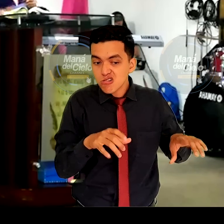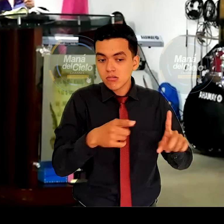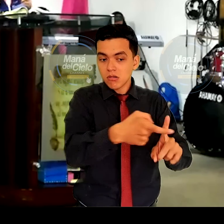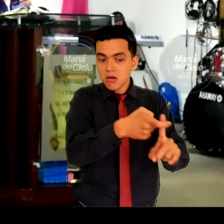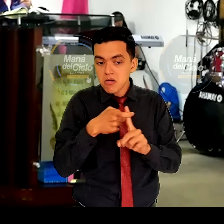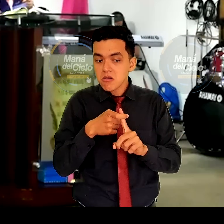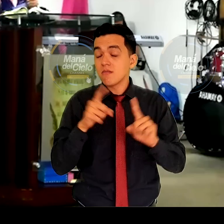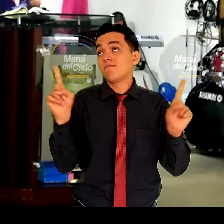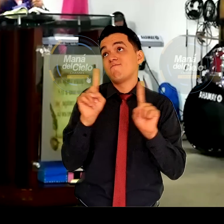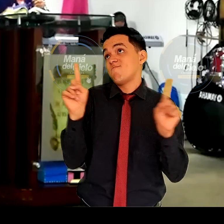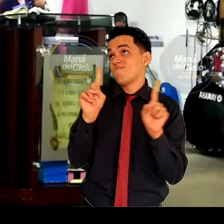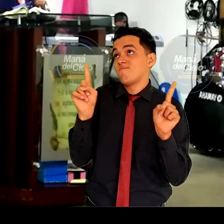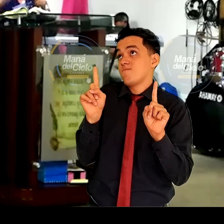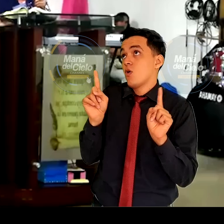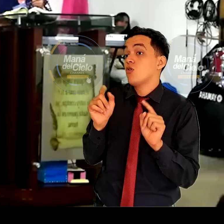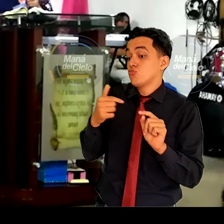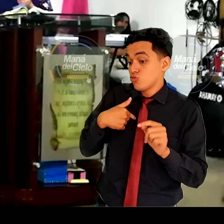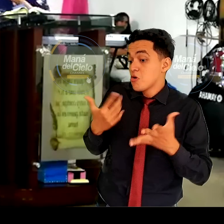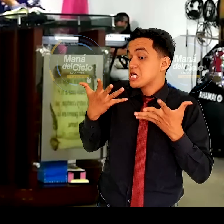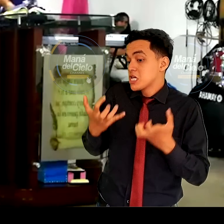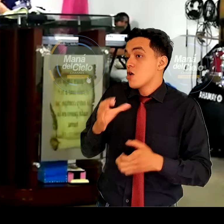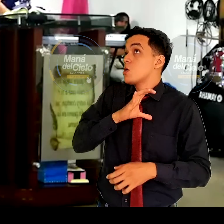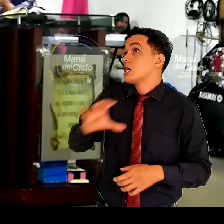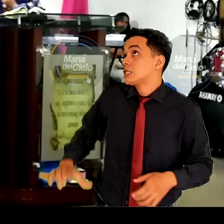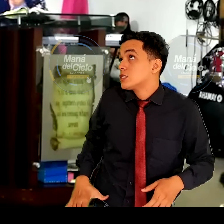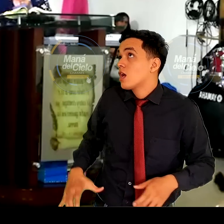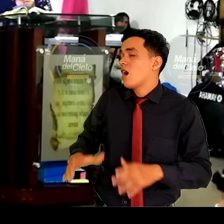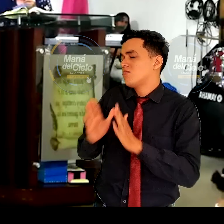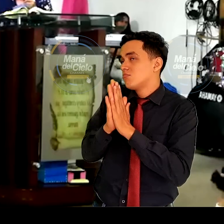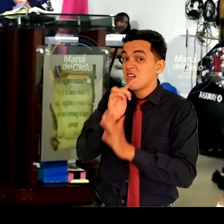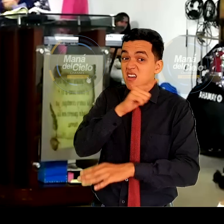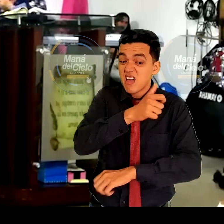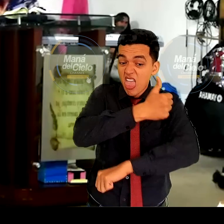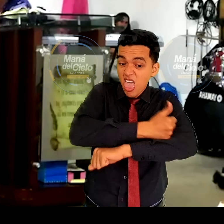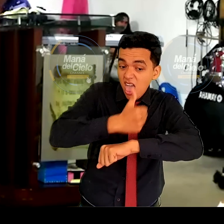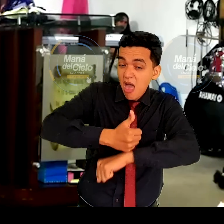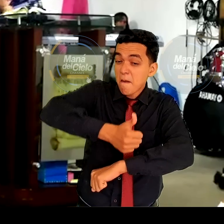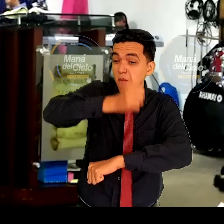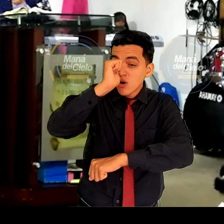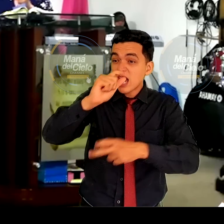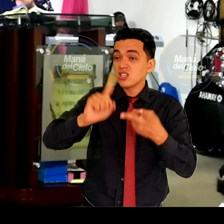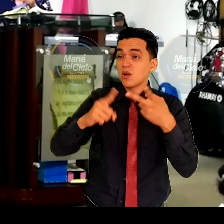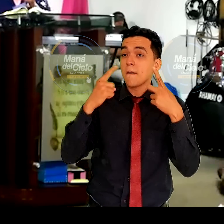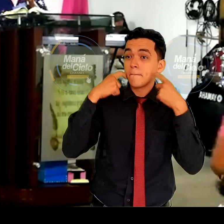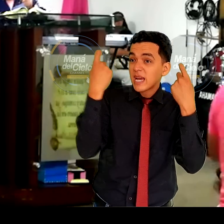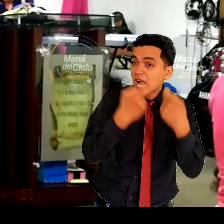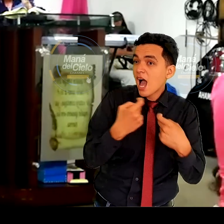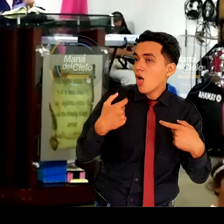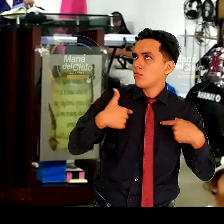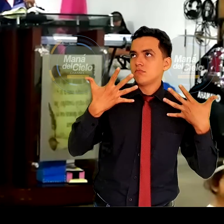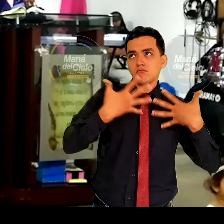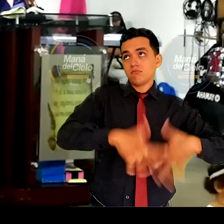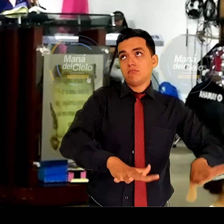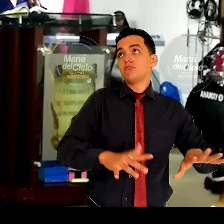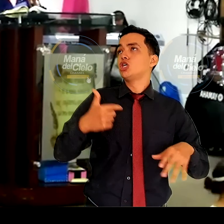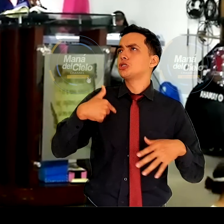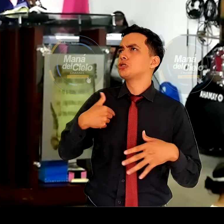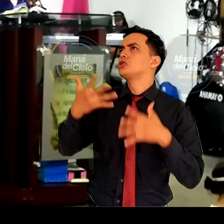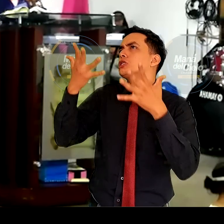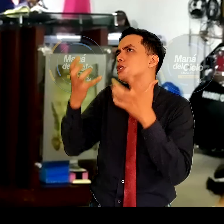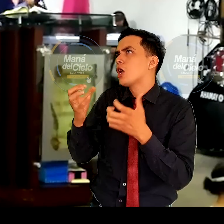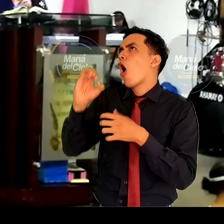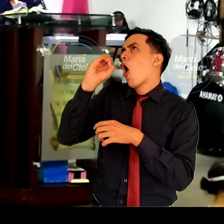acuerdo. Les dije: atrévase a orar. No quiero casarme con un borracho, no quiero casarme con un impío. Deseo que me mandes la